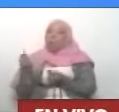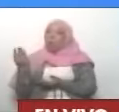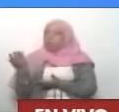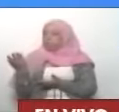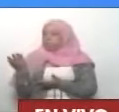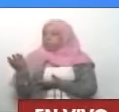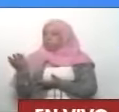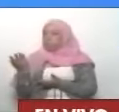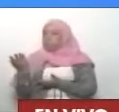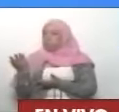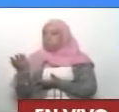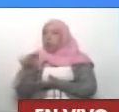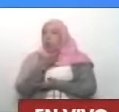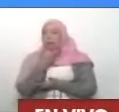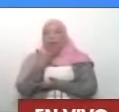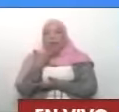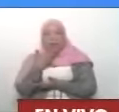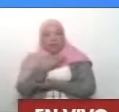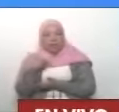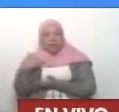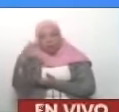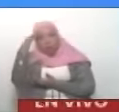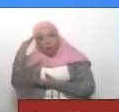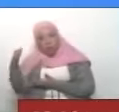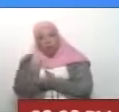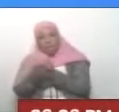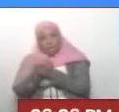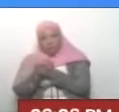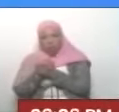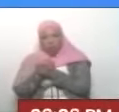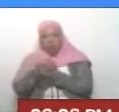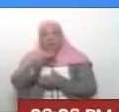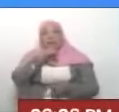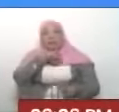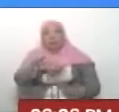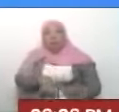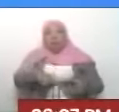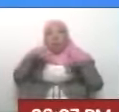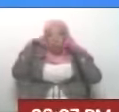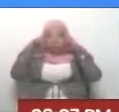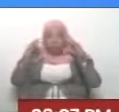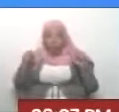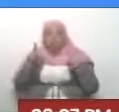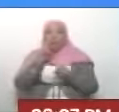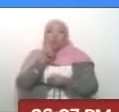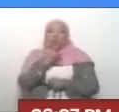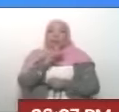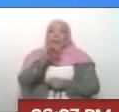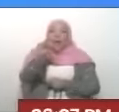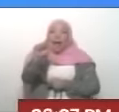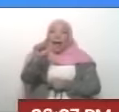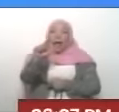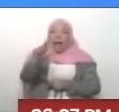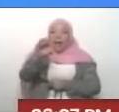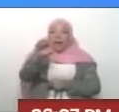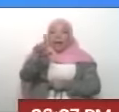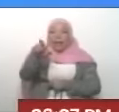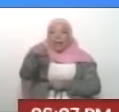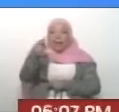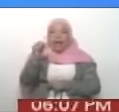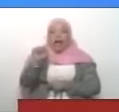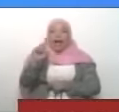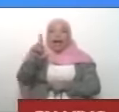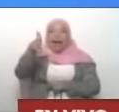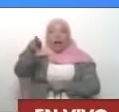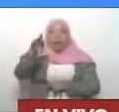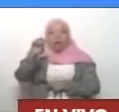que quiero saludar a los historiadores, a Alejandro López, presidente del Centro de